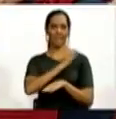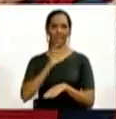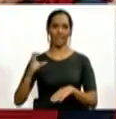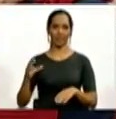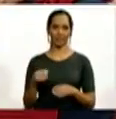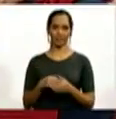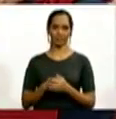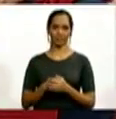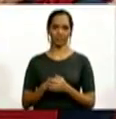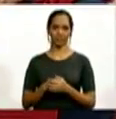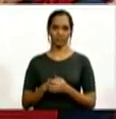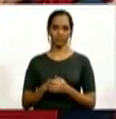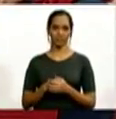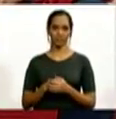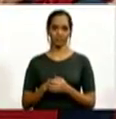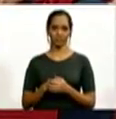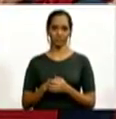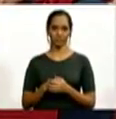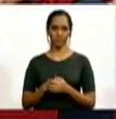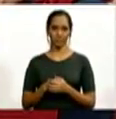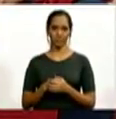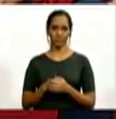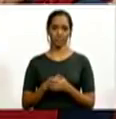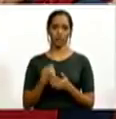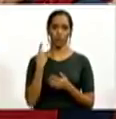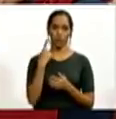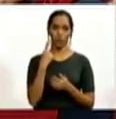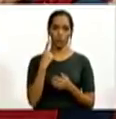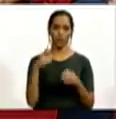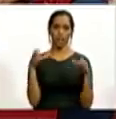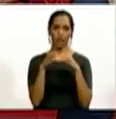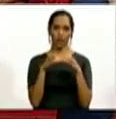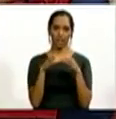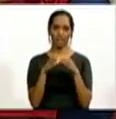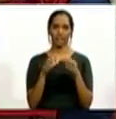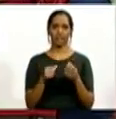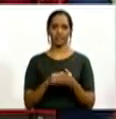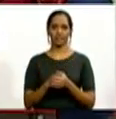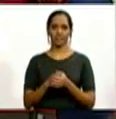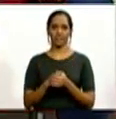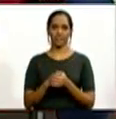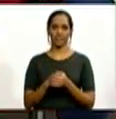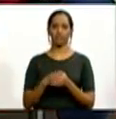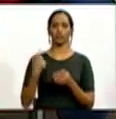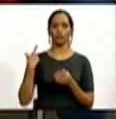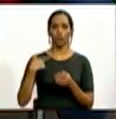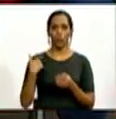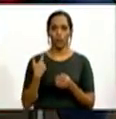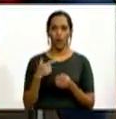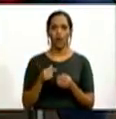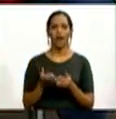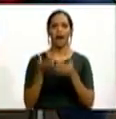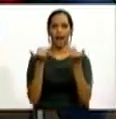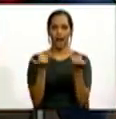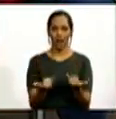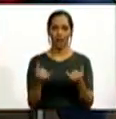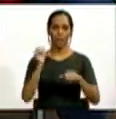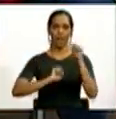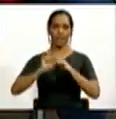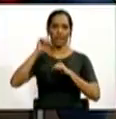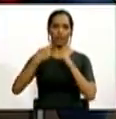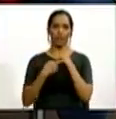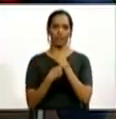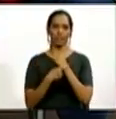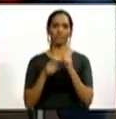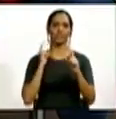Piratas del Caribe. ¿Cuál? Una banda de robacarros que optaron ahora por defender a Juan Guaidó